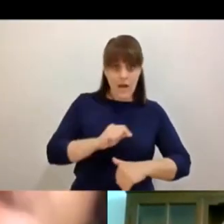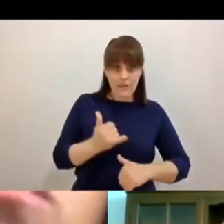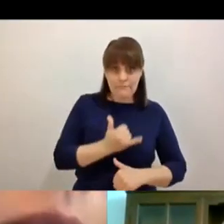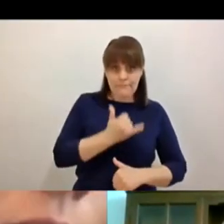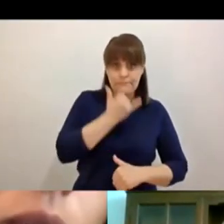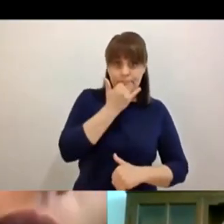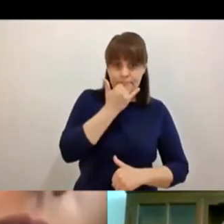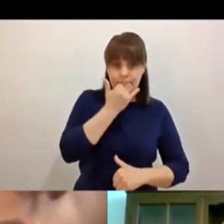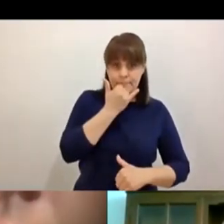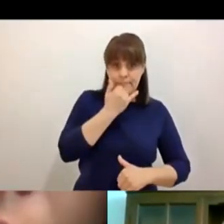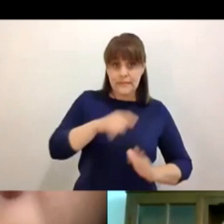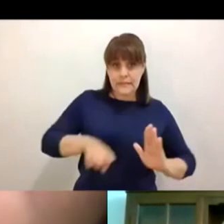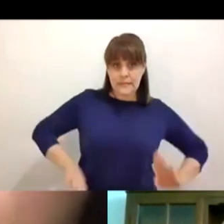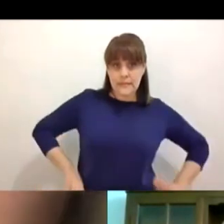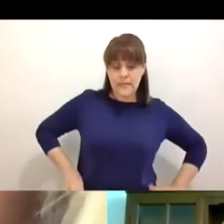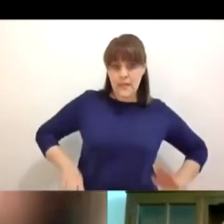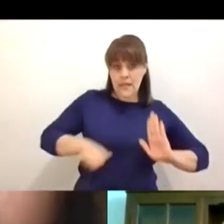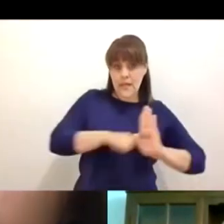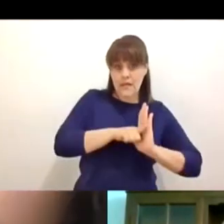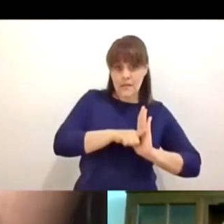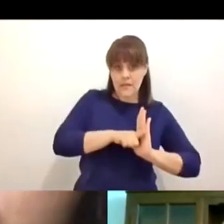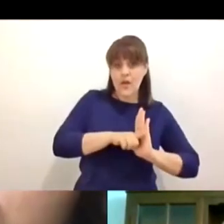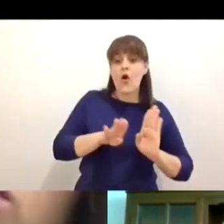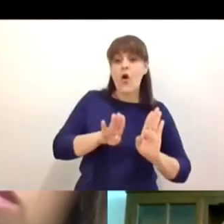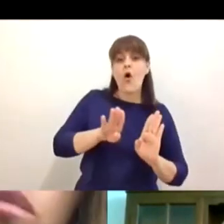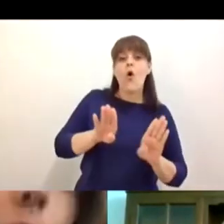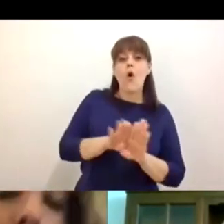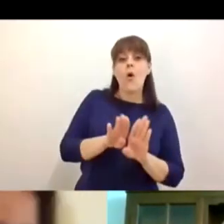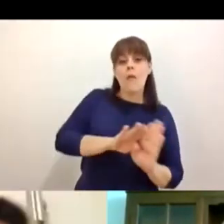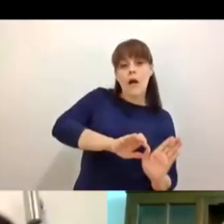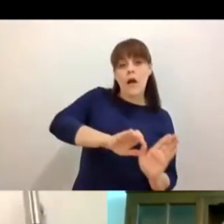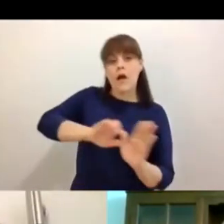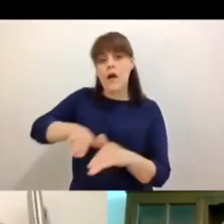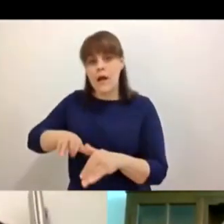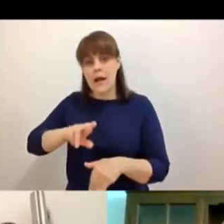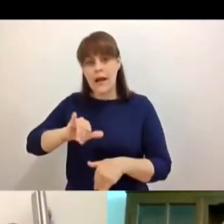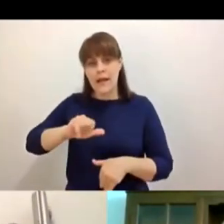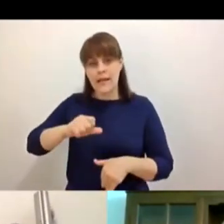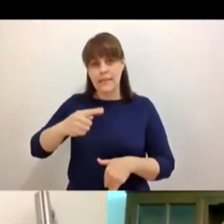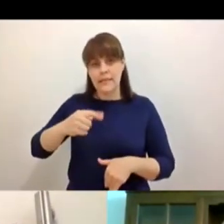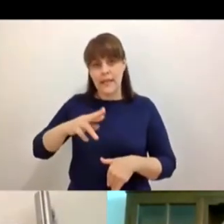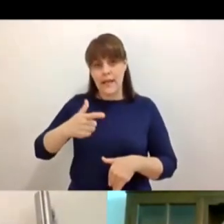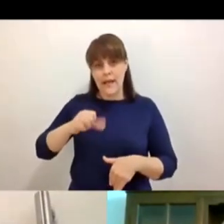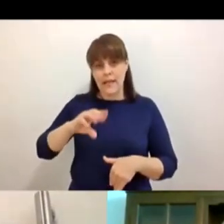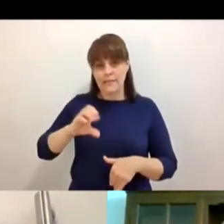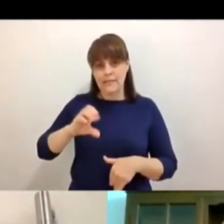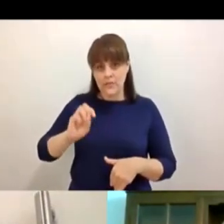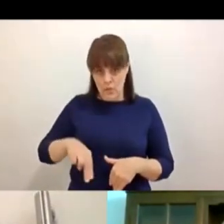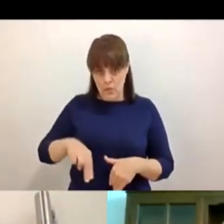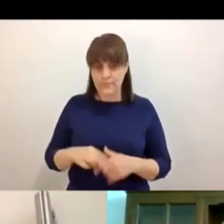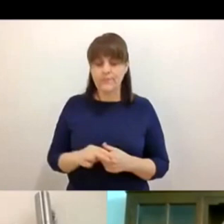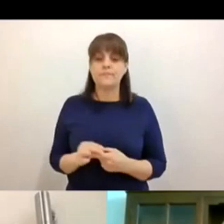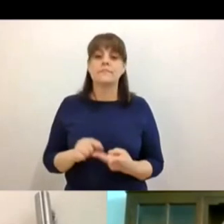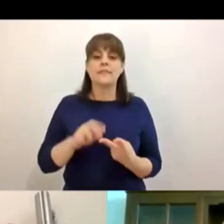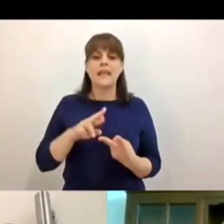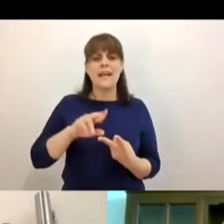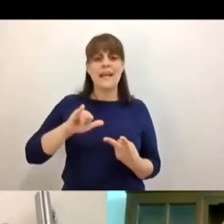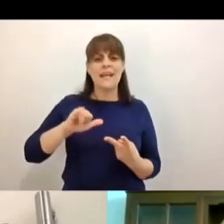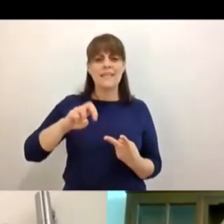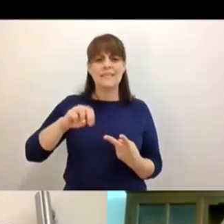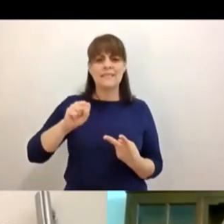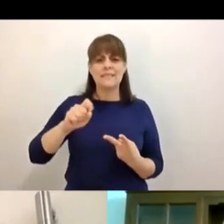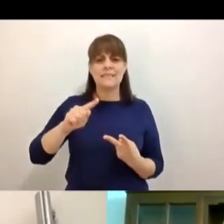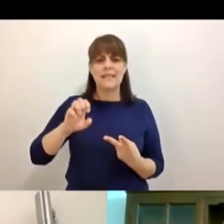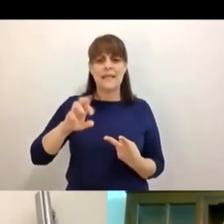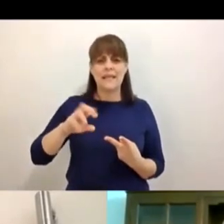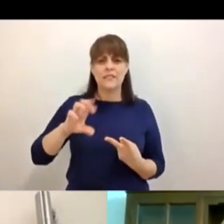tema relacionado con la reintegración. La reinserción, porque al final, joven, si bien es cierto, es parte de la sociedad, no le